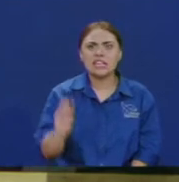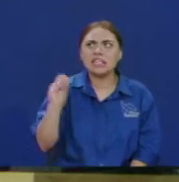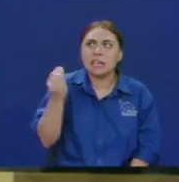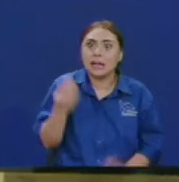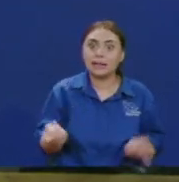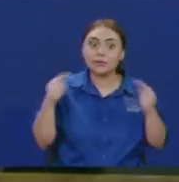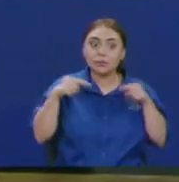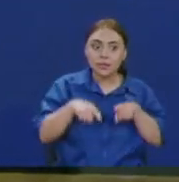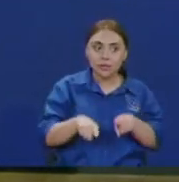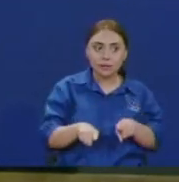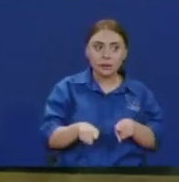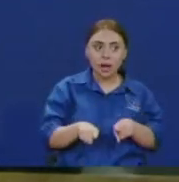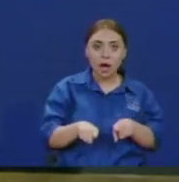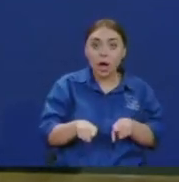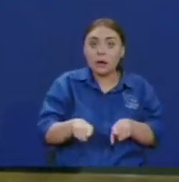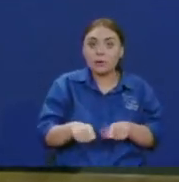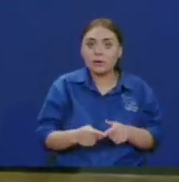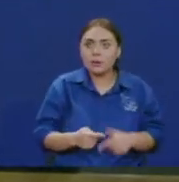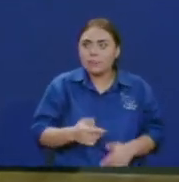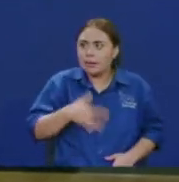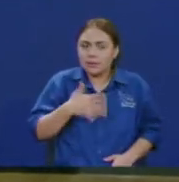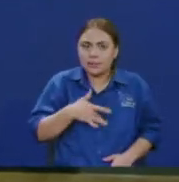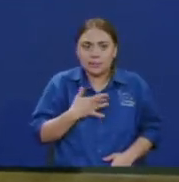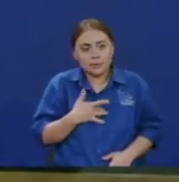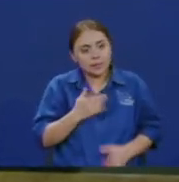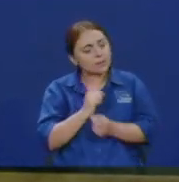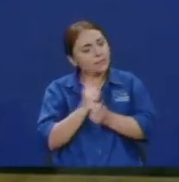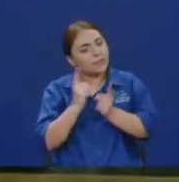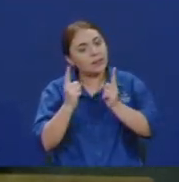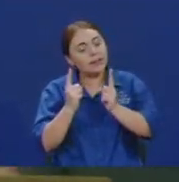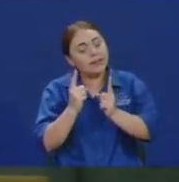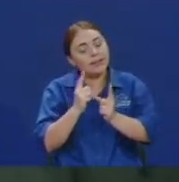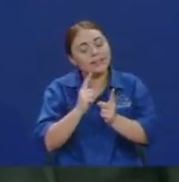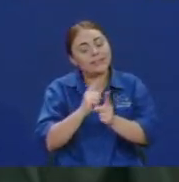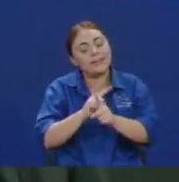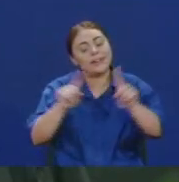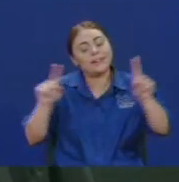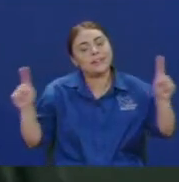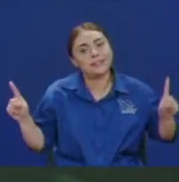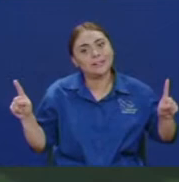usted? Va a empezar a ser dulce. No diabético, sino que dulce.